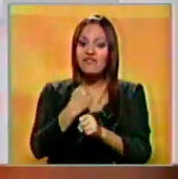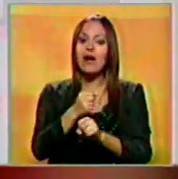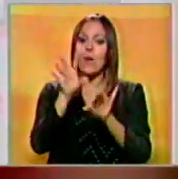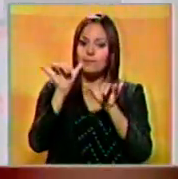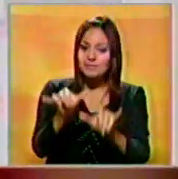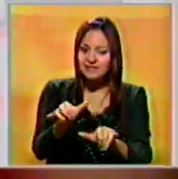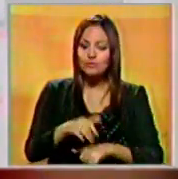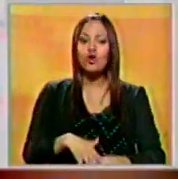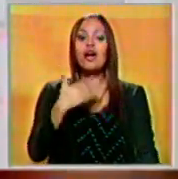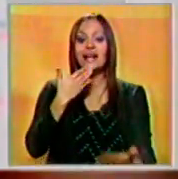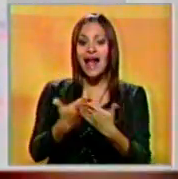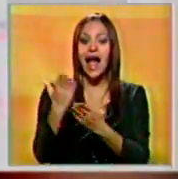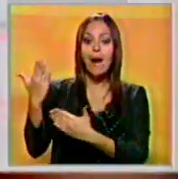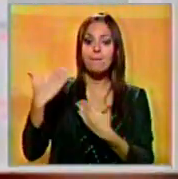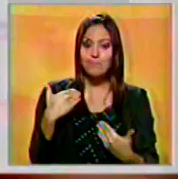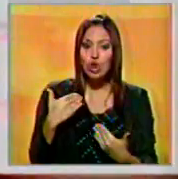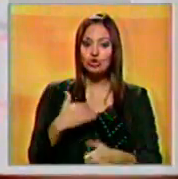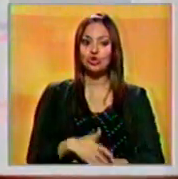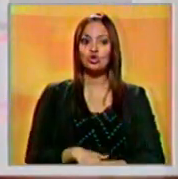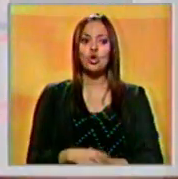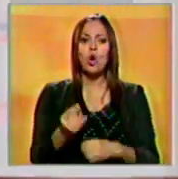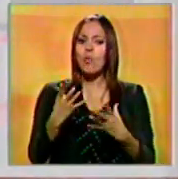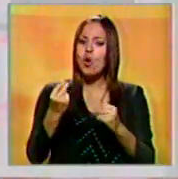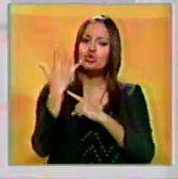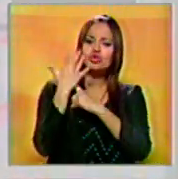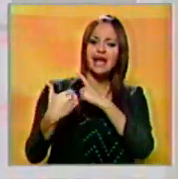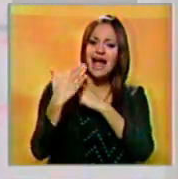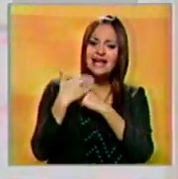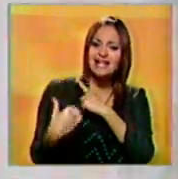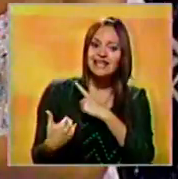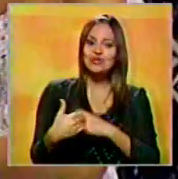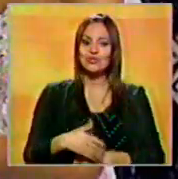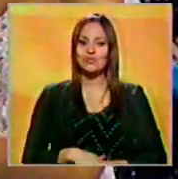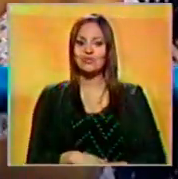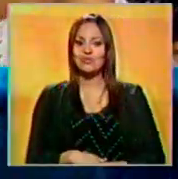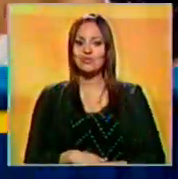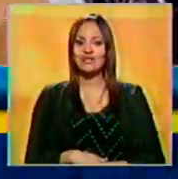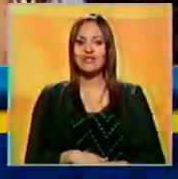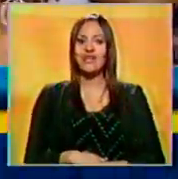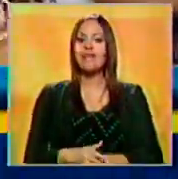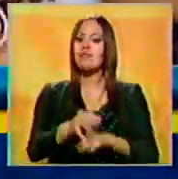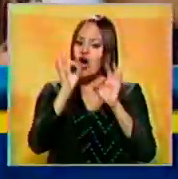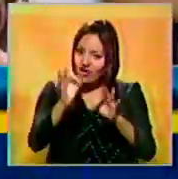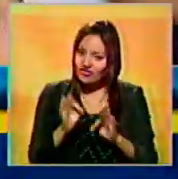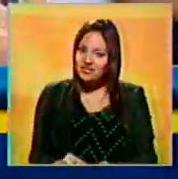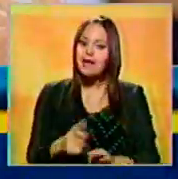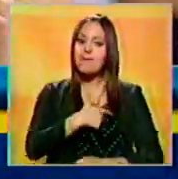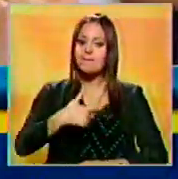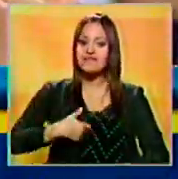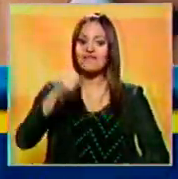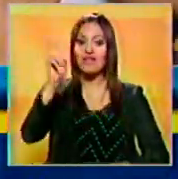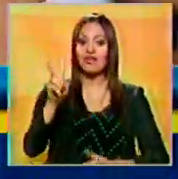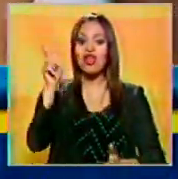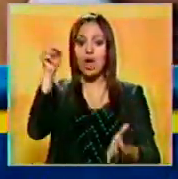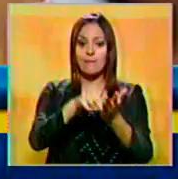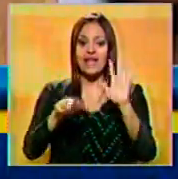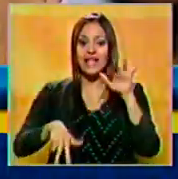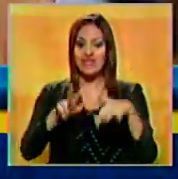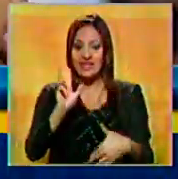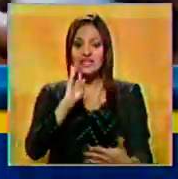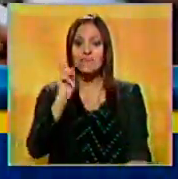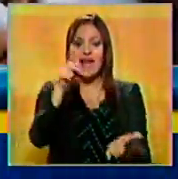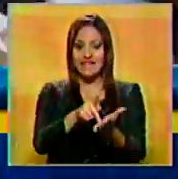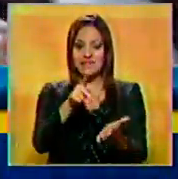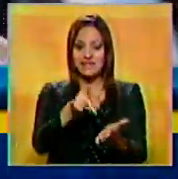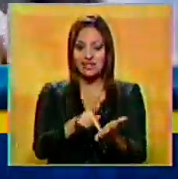ello. Gracias por el apoyo y el montón de cariño. Los leo. Y ya está confirmado que la Miss Venezuela 2013 estará